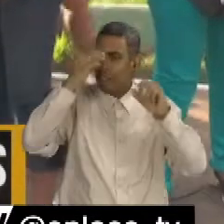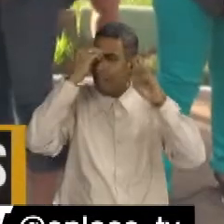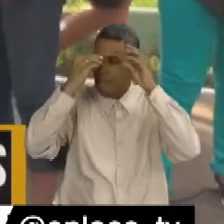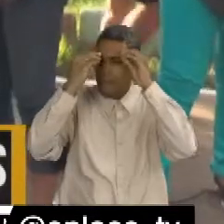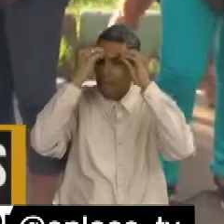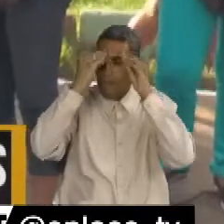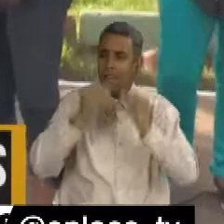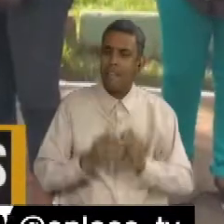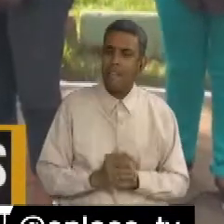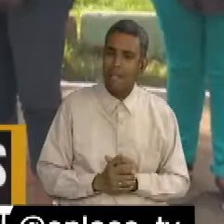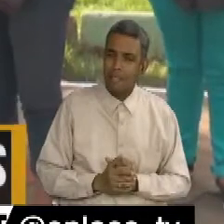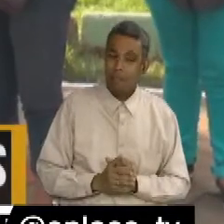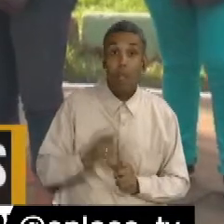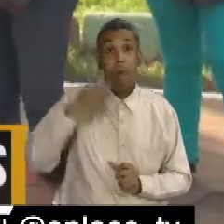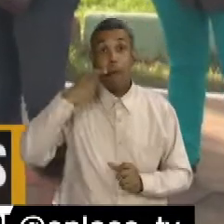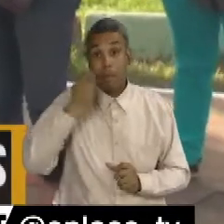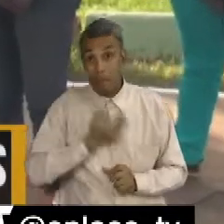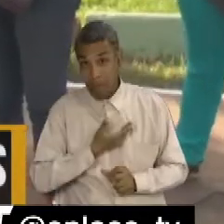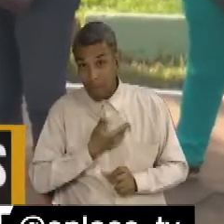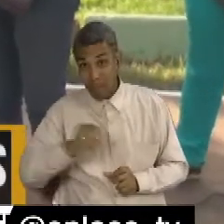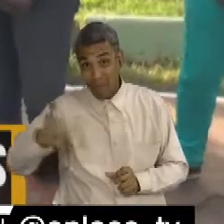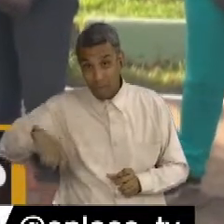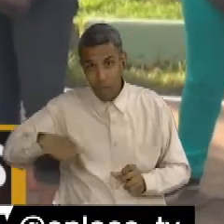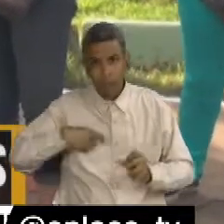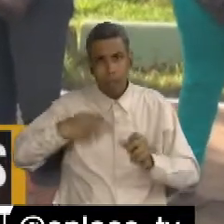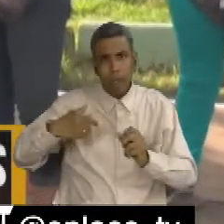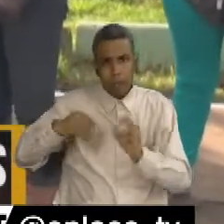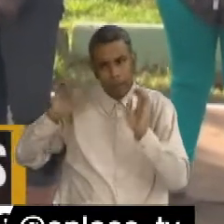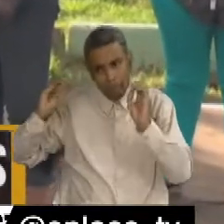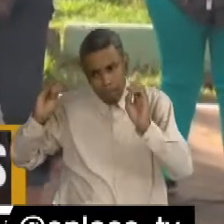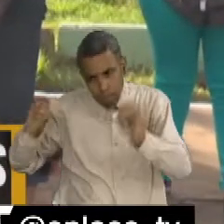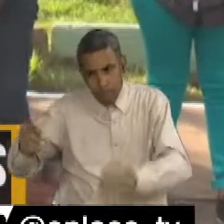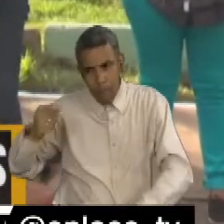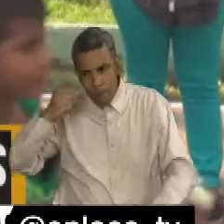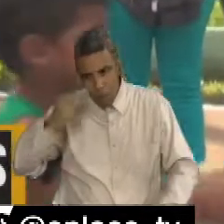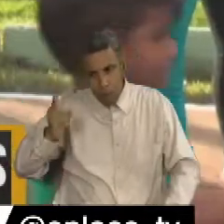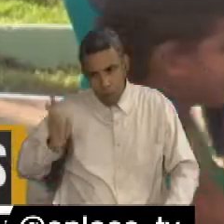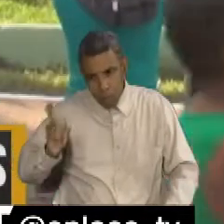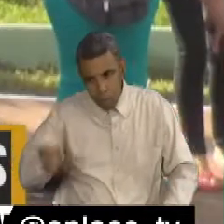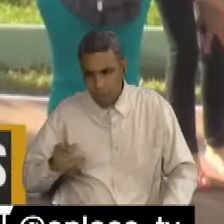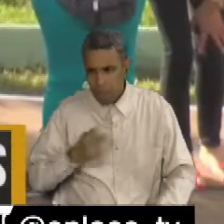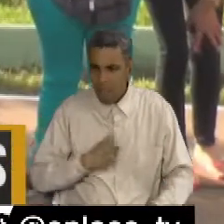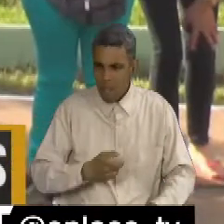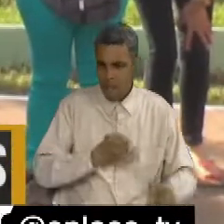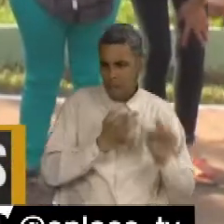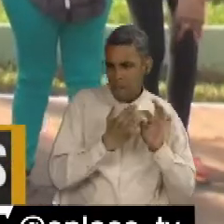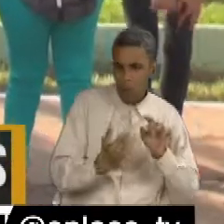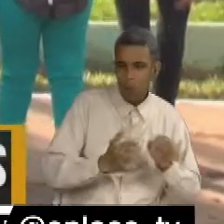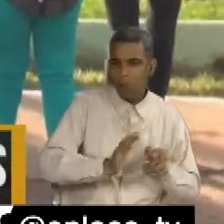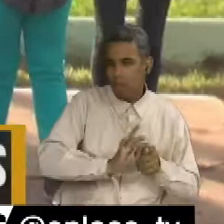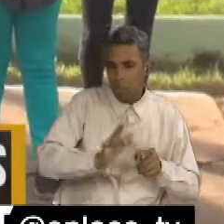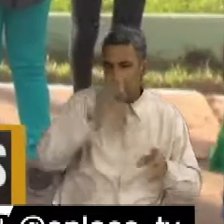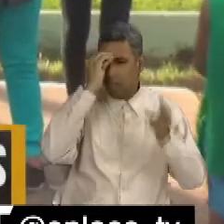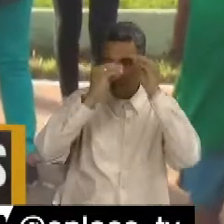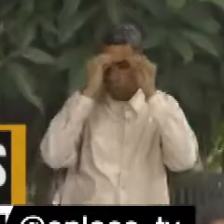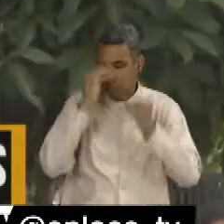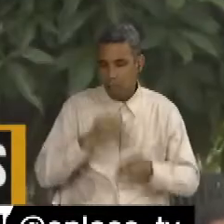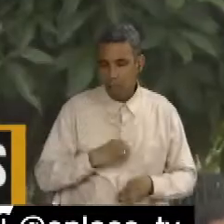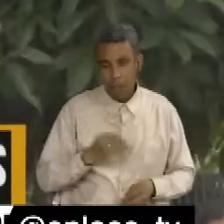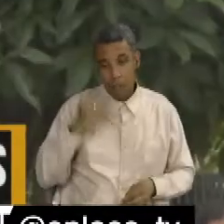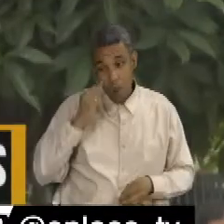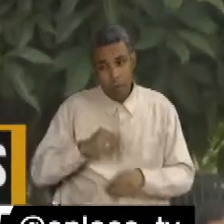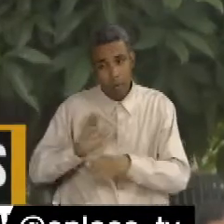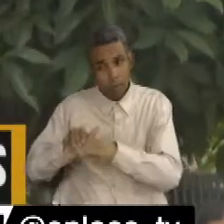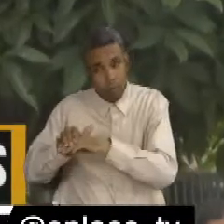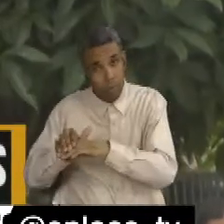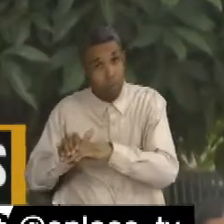sus propios padres evitar el uso de estas armas psicodélicas, de armas bélicas o juguetes bélicos. Pues de todos modos eso